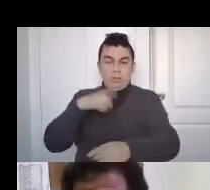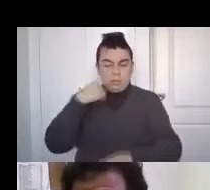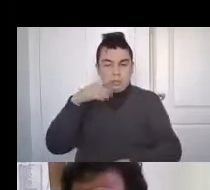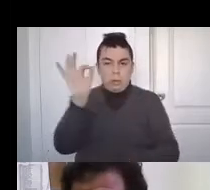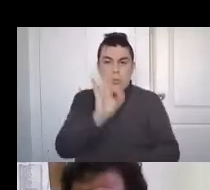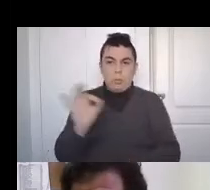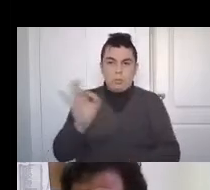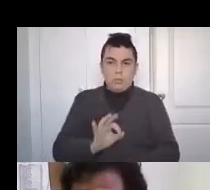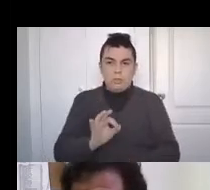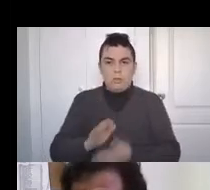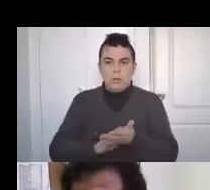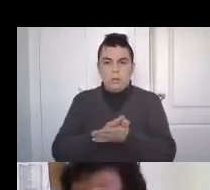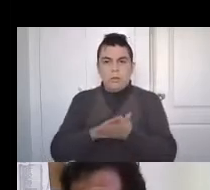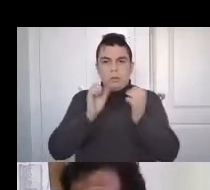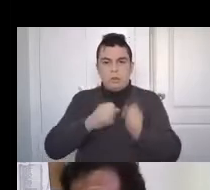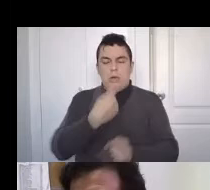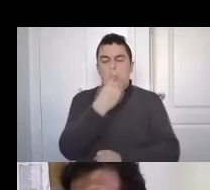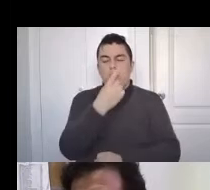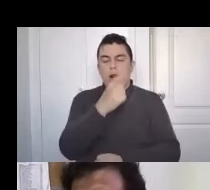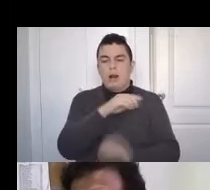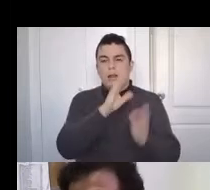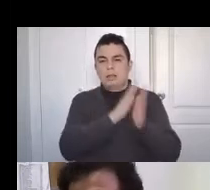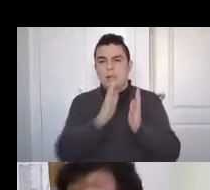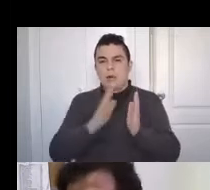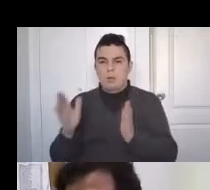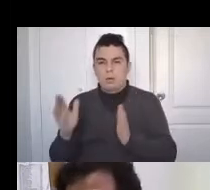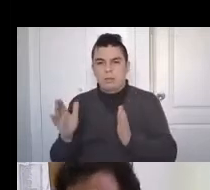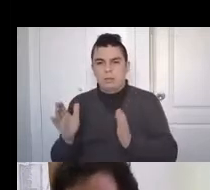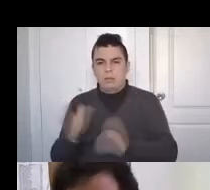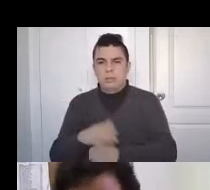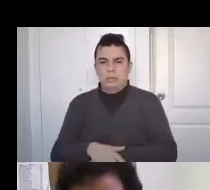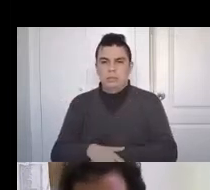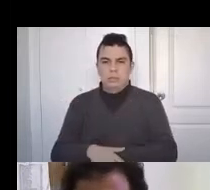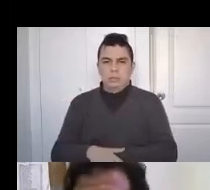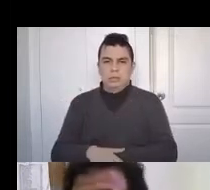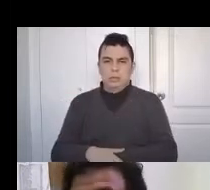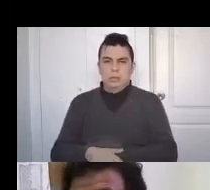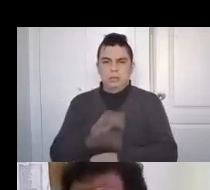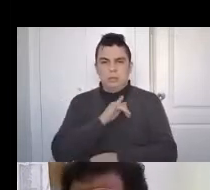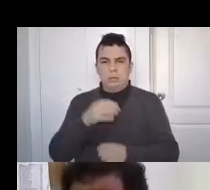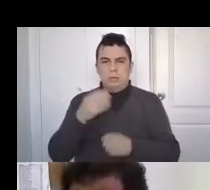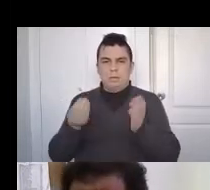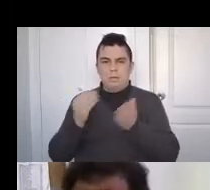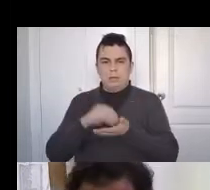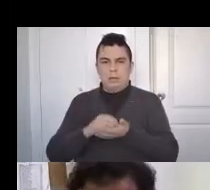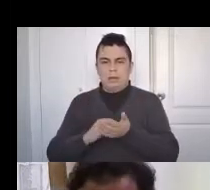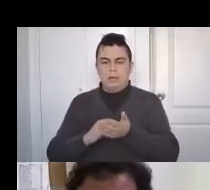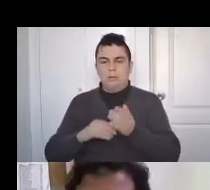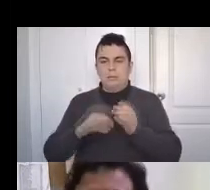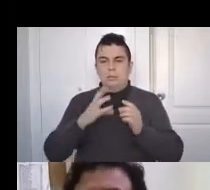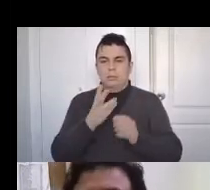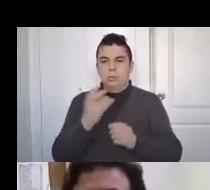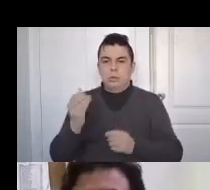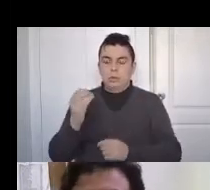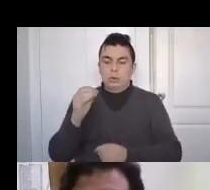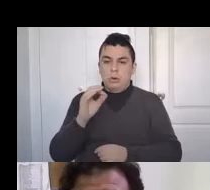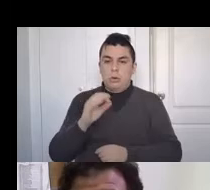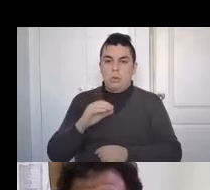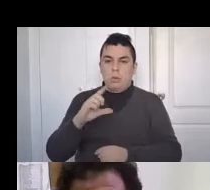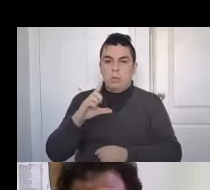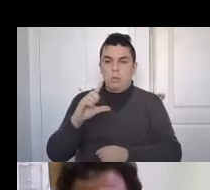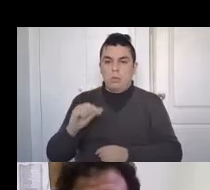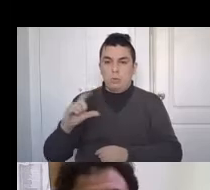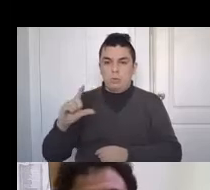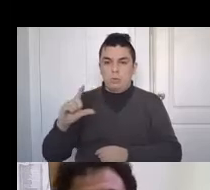puede ser una secuencia, ¿cierto?, que había acá y te va a dar el mayor porcentaje. Pero en distribución porcentual, podemos ver